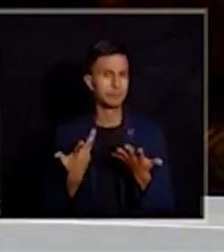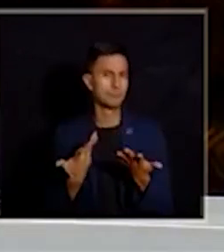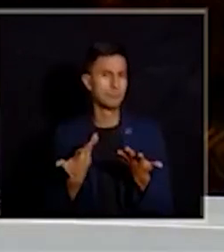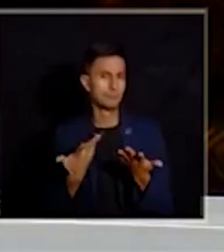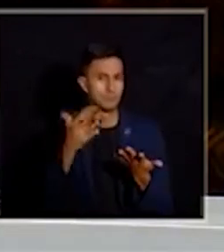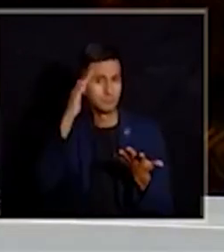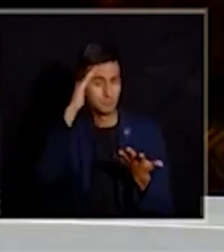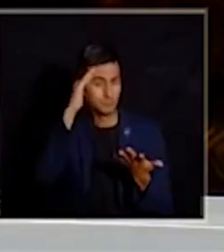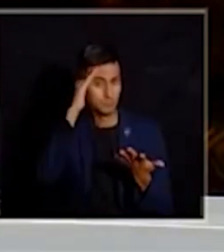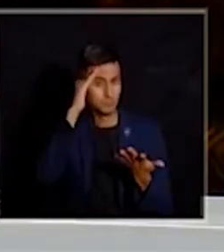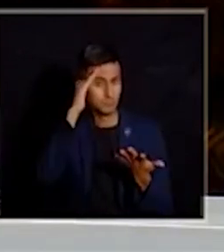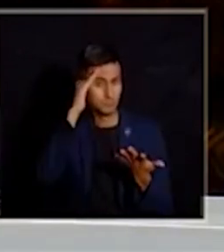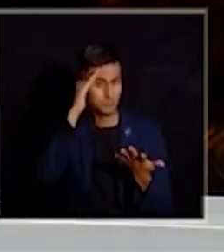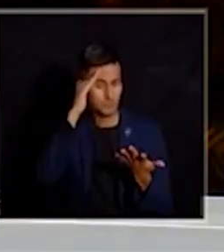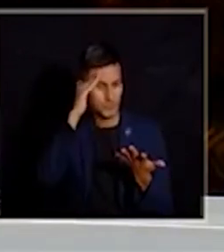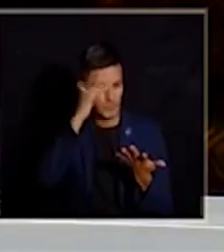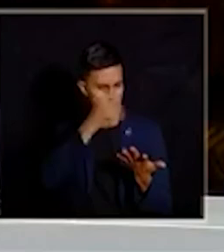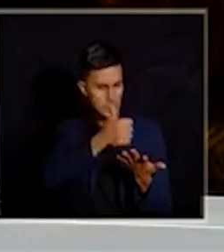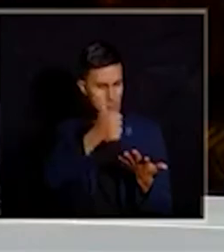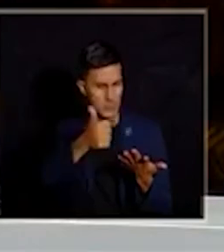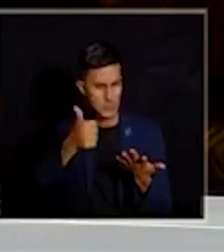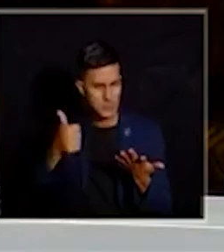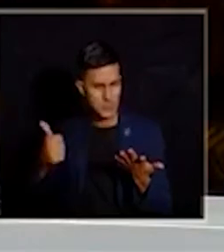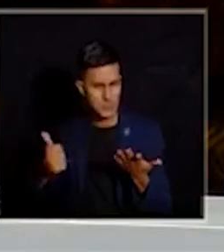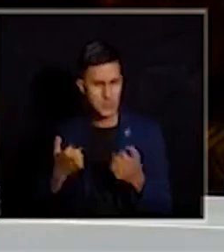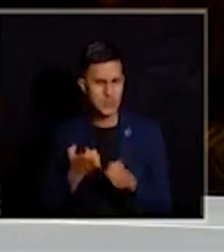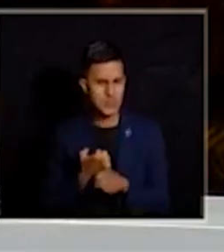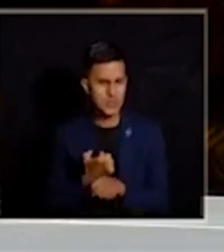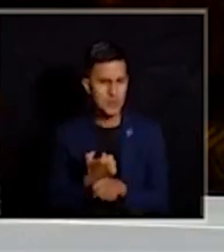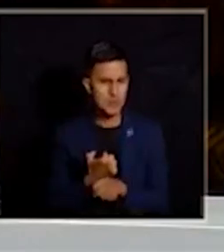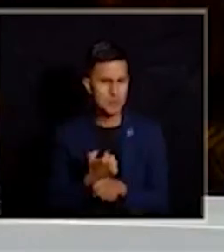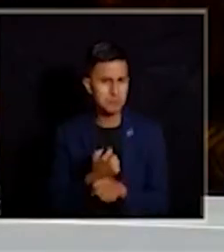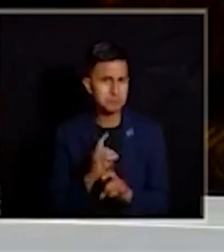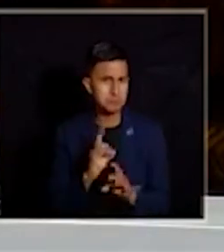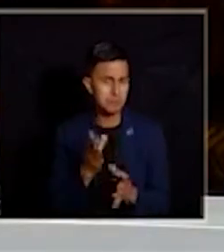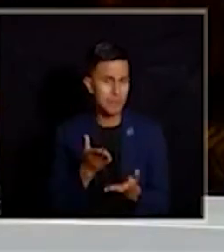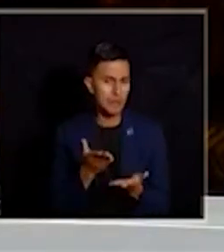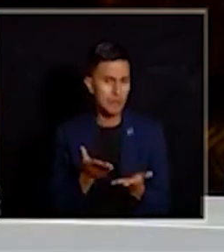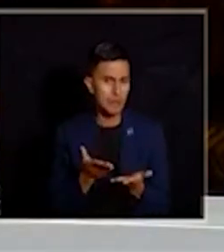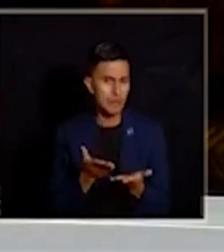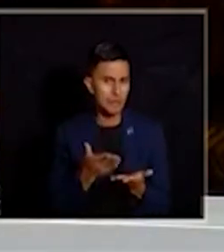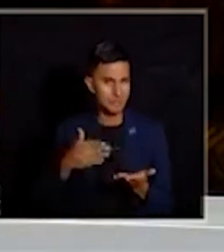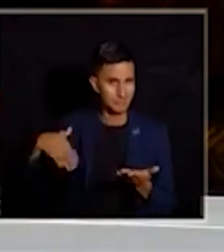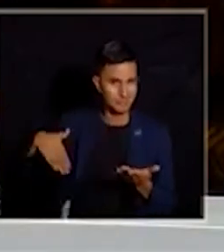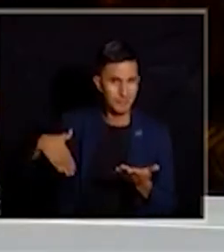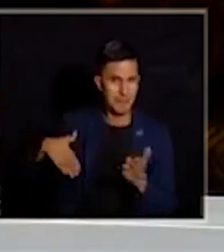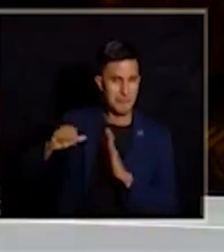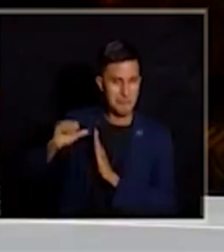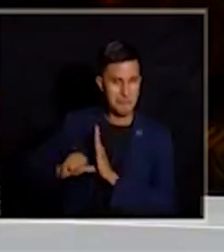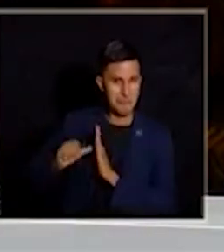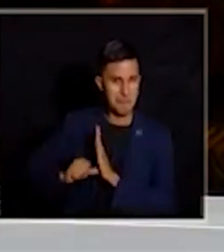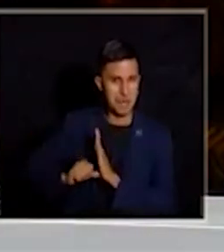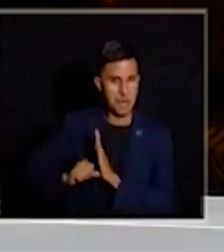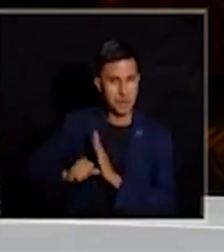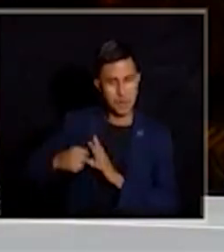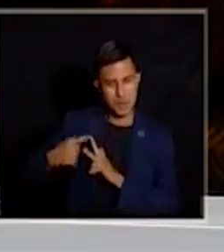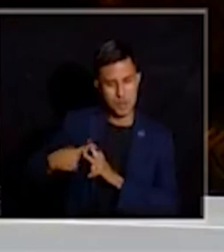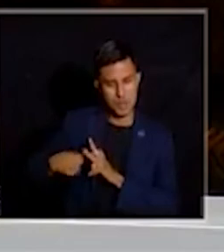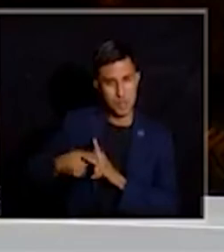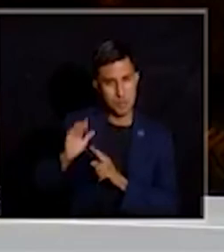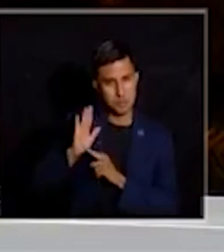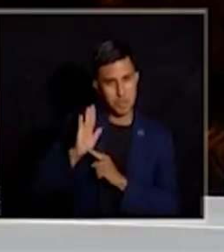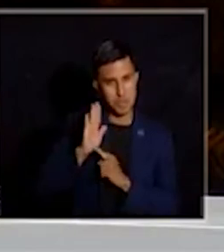en cada entidad de acuerdo a los números que se han dado en los últimos meses con los